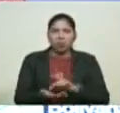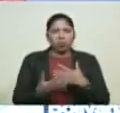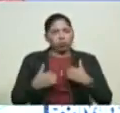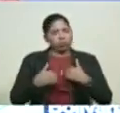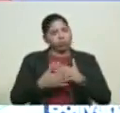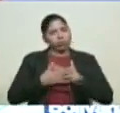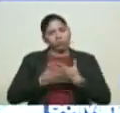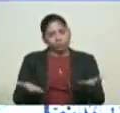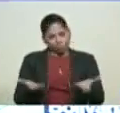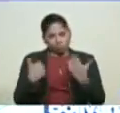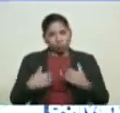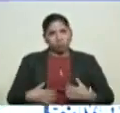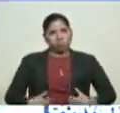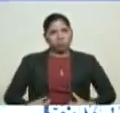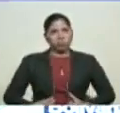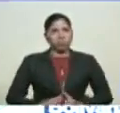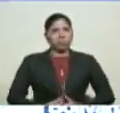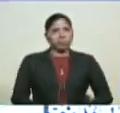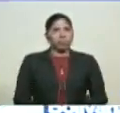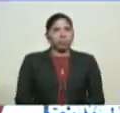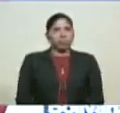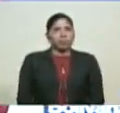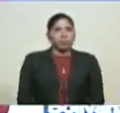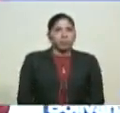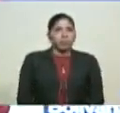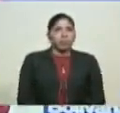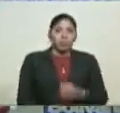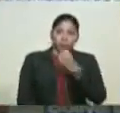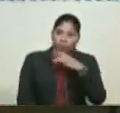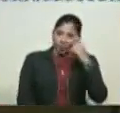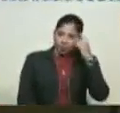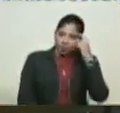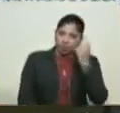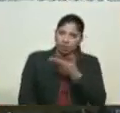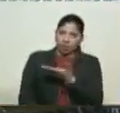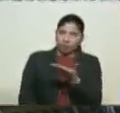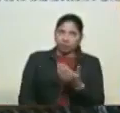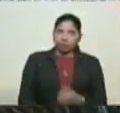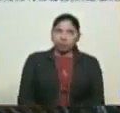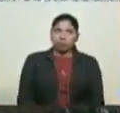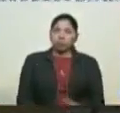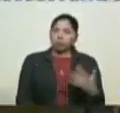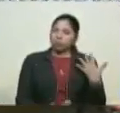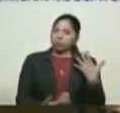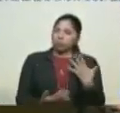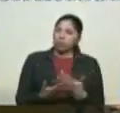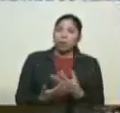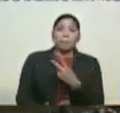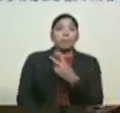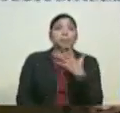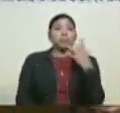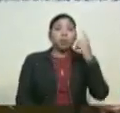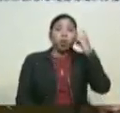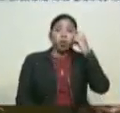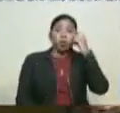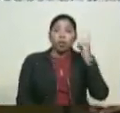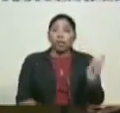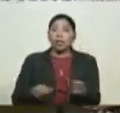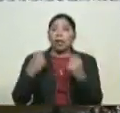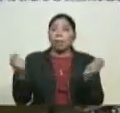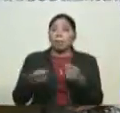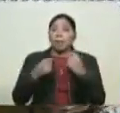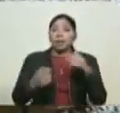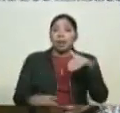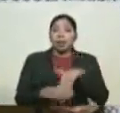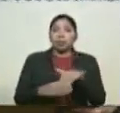órdenes. Buenos días, presidente. Buenos Hemos días. Visto que durante 25 días la campaña electoral transcurrió sin ningún incidente.